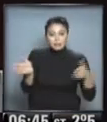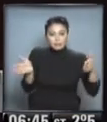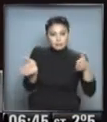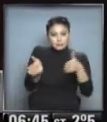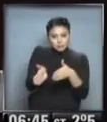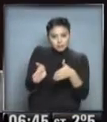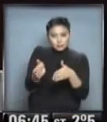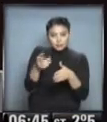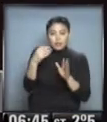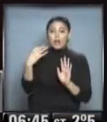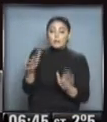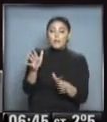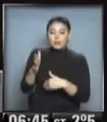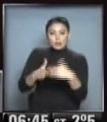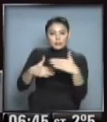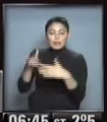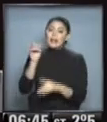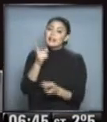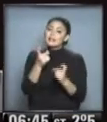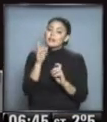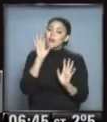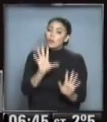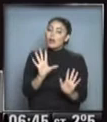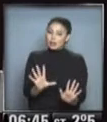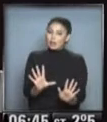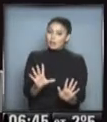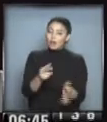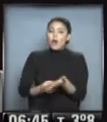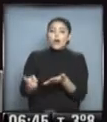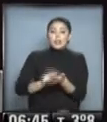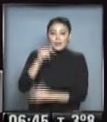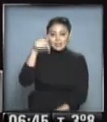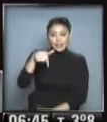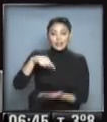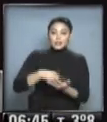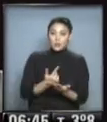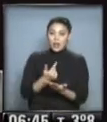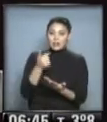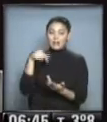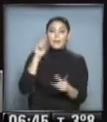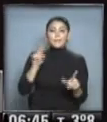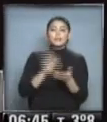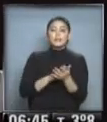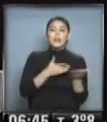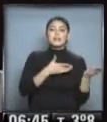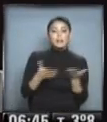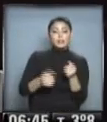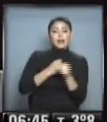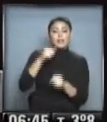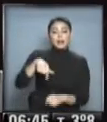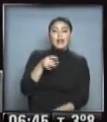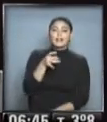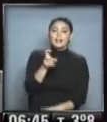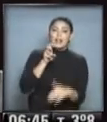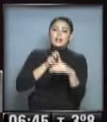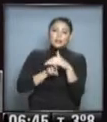frazada, fresado sobre la misma, así que transite con cuidado. De regreso a la ciudad, vemos cómo funcionan los servicios. Por el momento, trenes, subtes